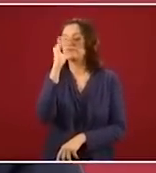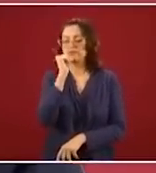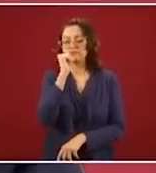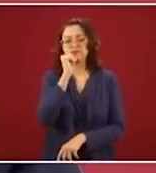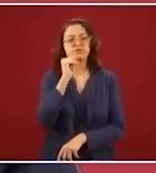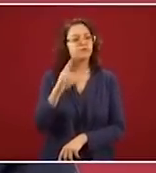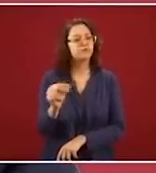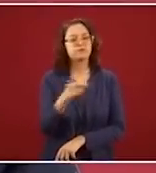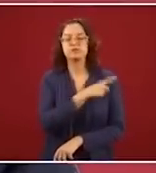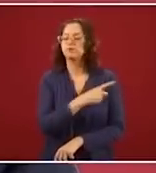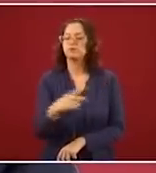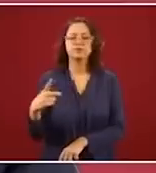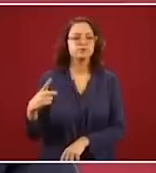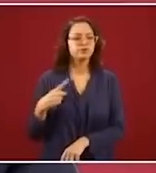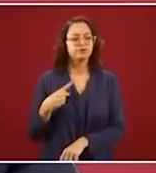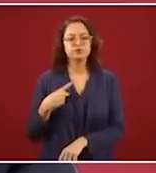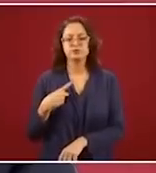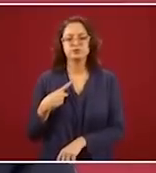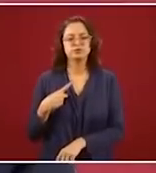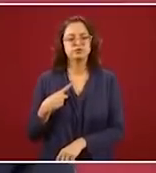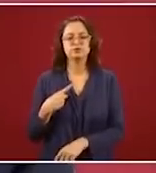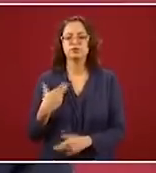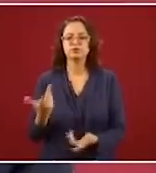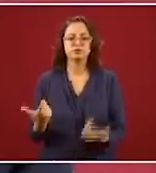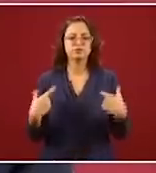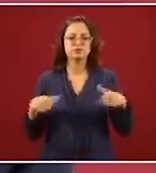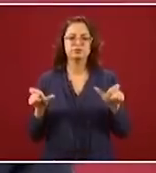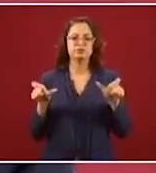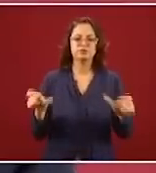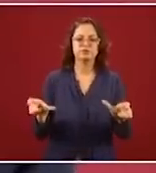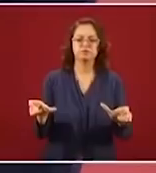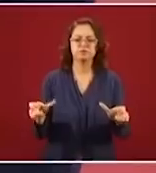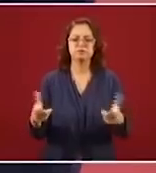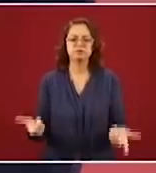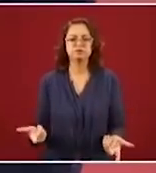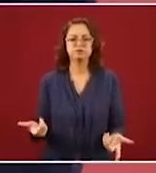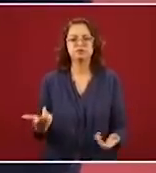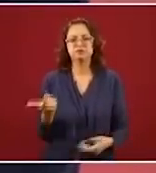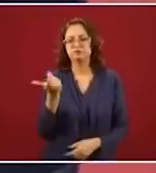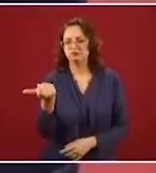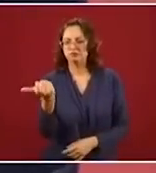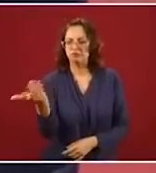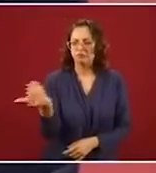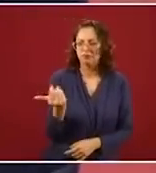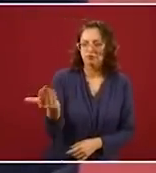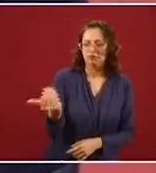ni se debe tomar casetas para pedir cooperación